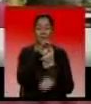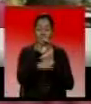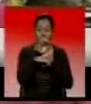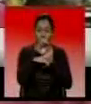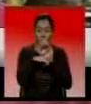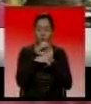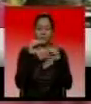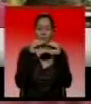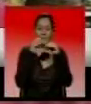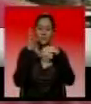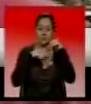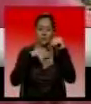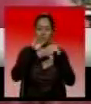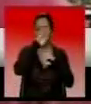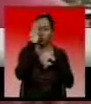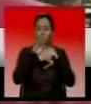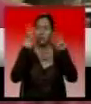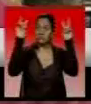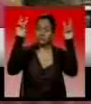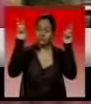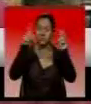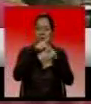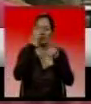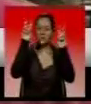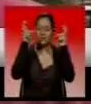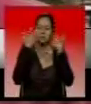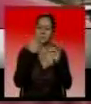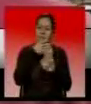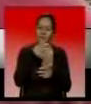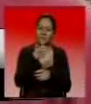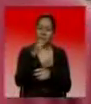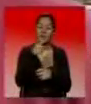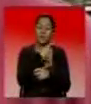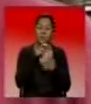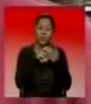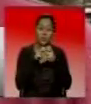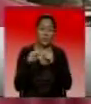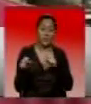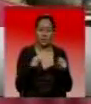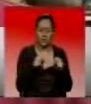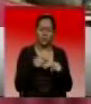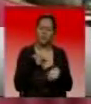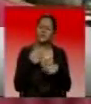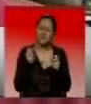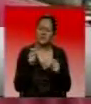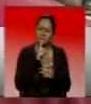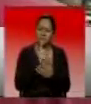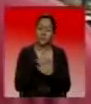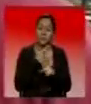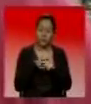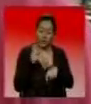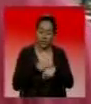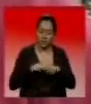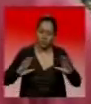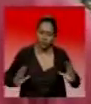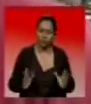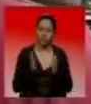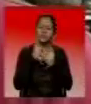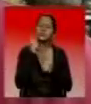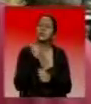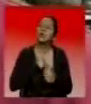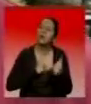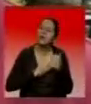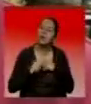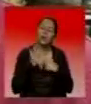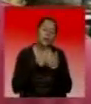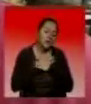listo, estamos en el problema, está en las consecuencias del terremoto, pero es tiempo de levantarnos. No es tiempo solamente de lamentarnos, es tiempo